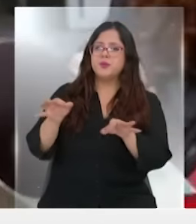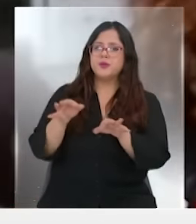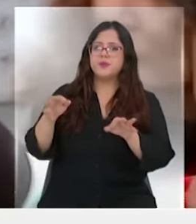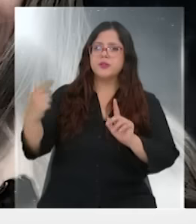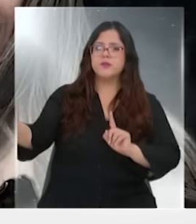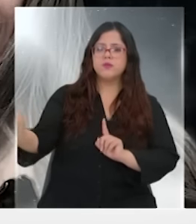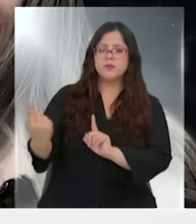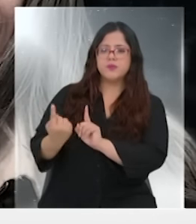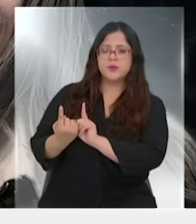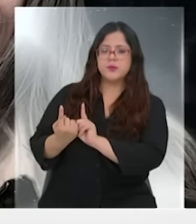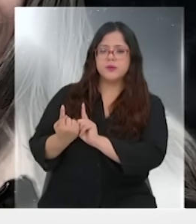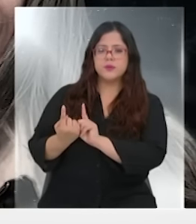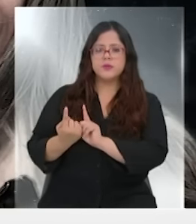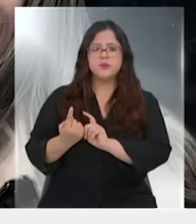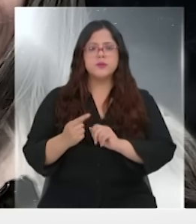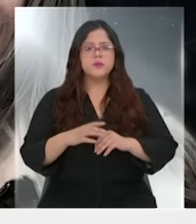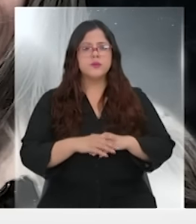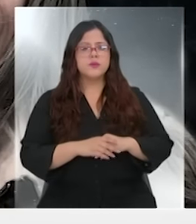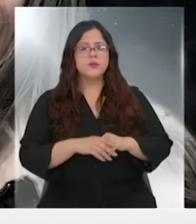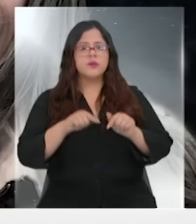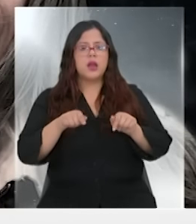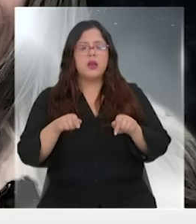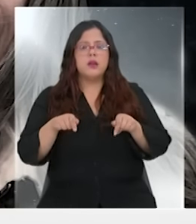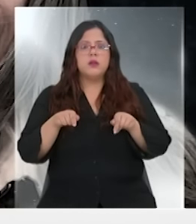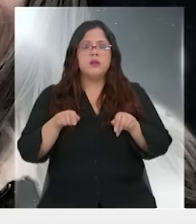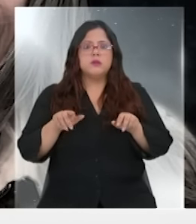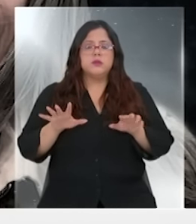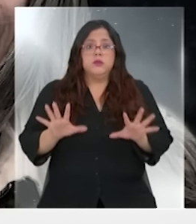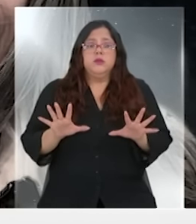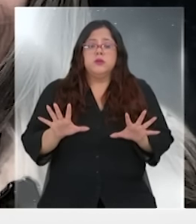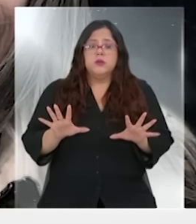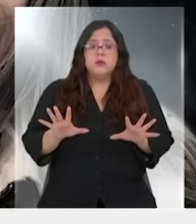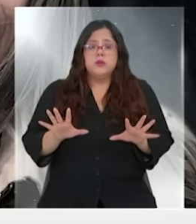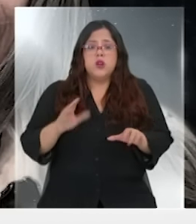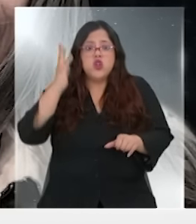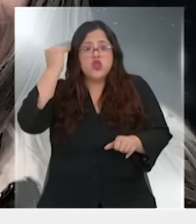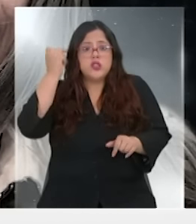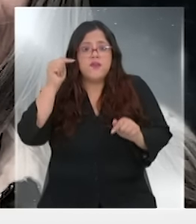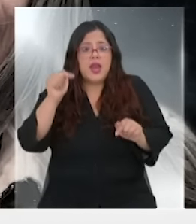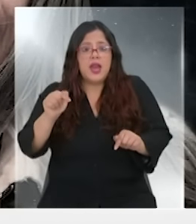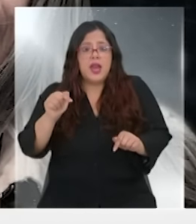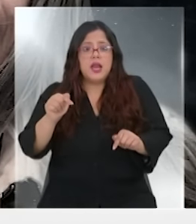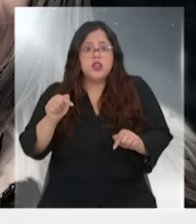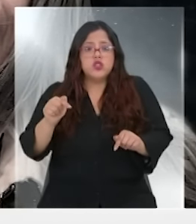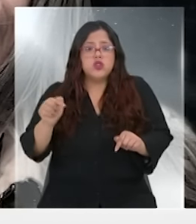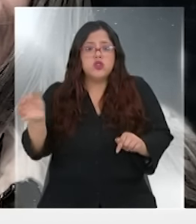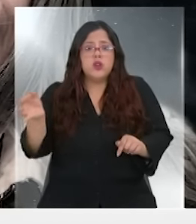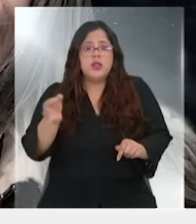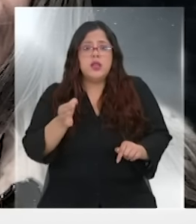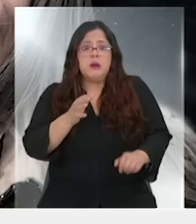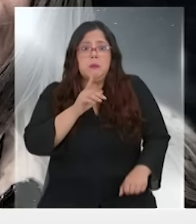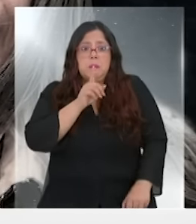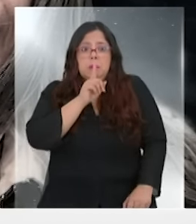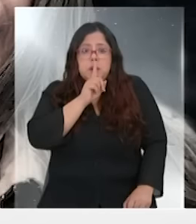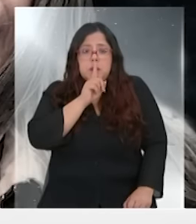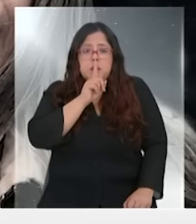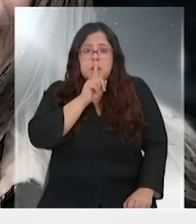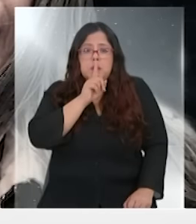encuentro. Se quedó helada y me dijo, yo no sabía esto, y dijo, y se quedó callada y me dijo, creo saber de qué se trata, creo saber quiénes